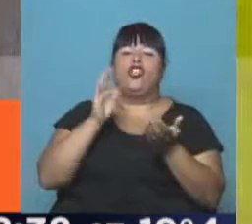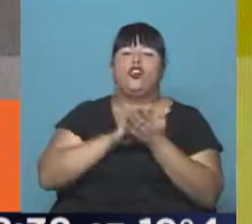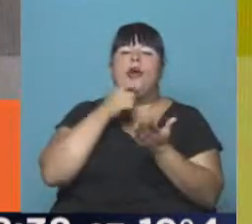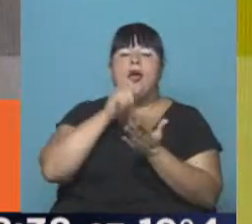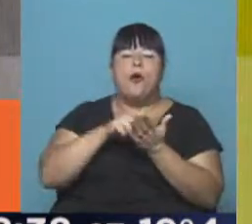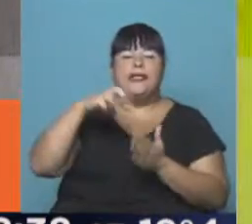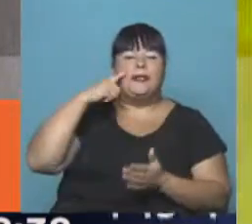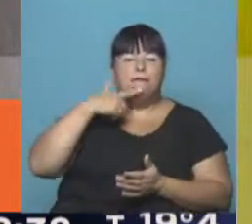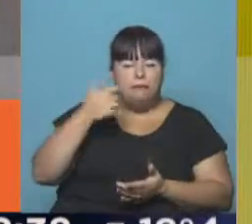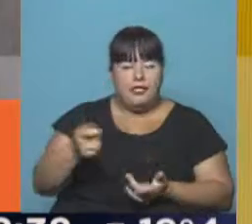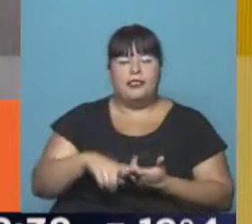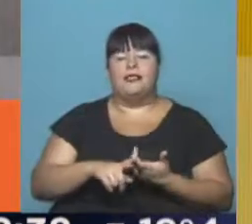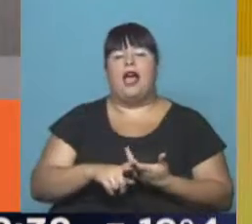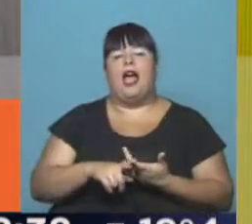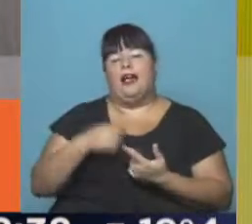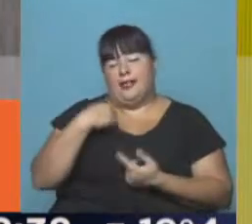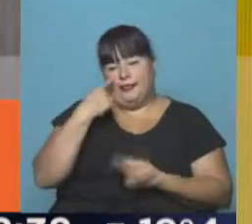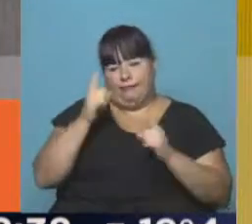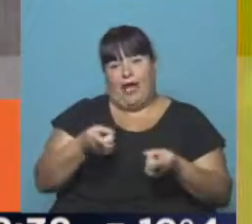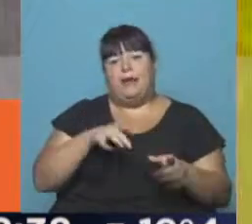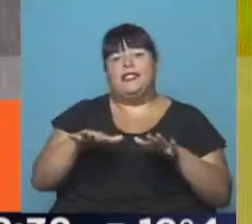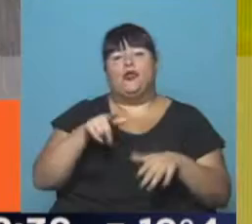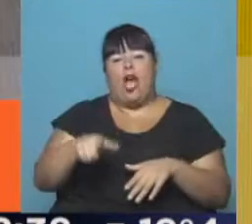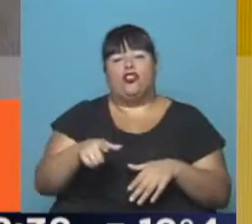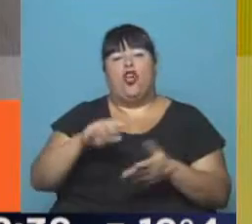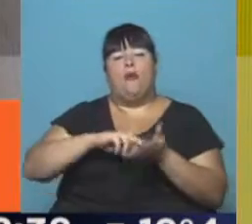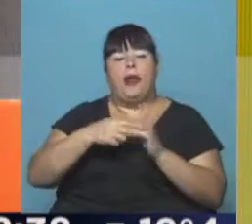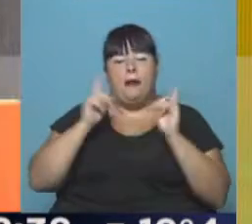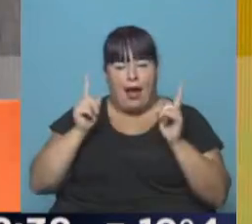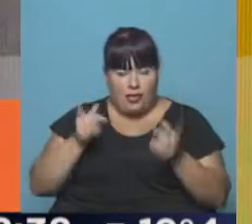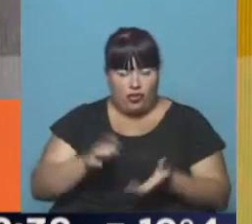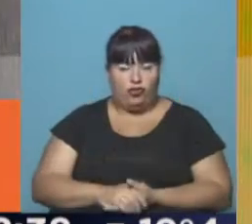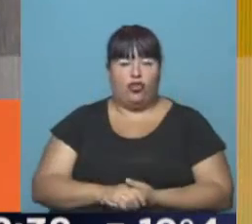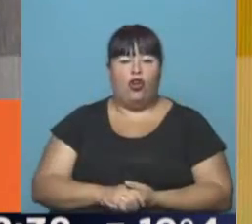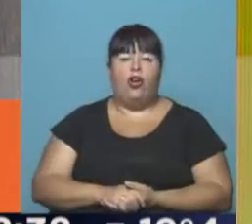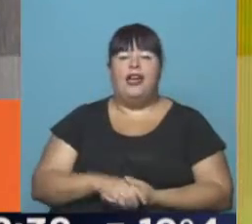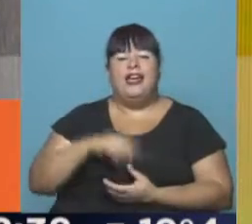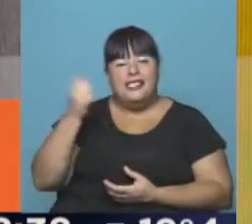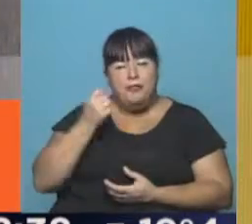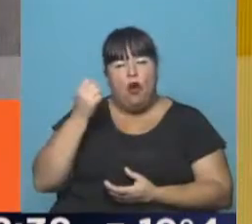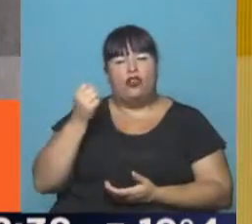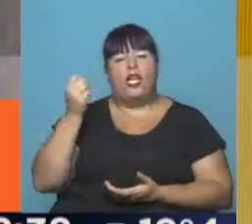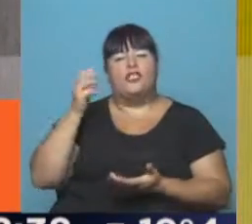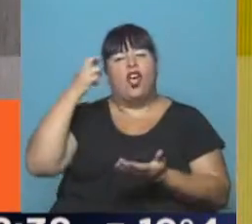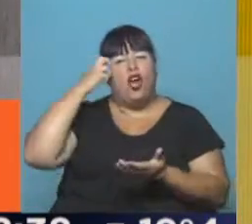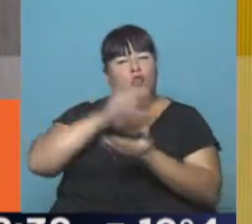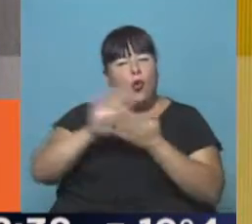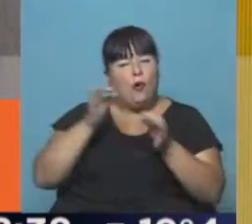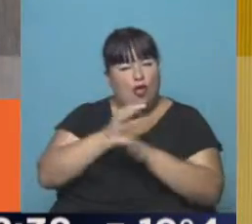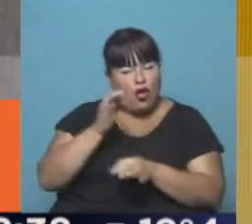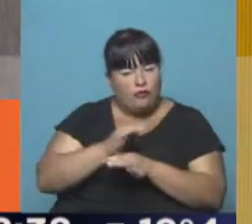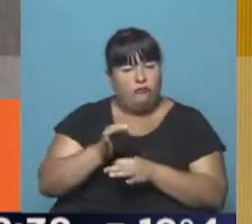encuestas PISA, viendo también esta situación de conflicto docente, ¿sería necesario un nuevo Congreso